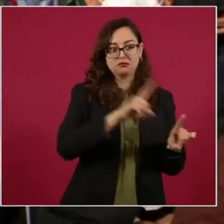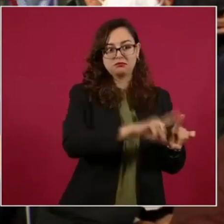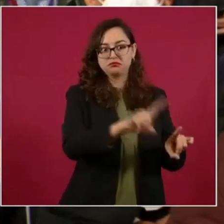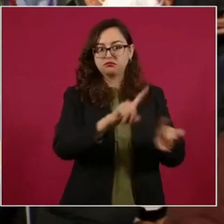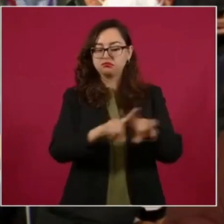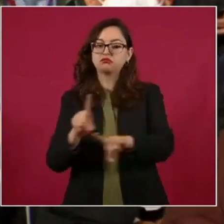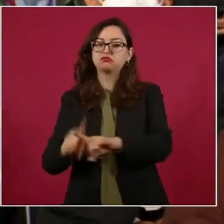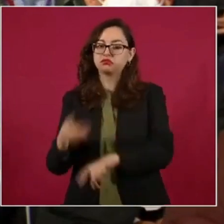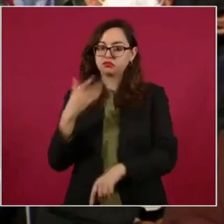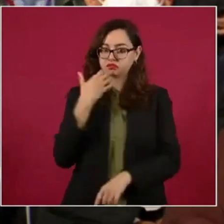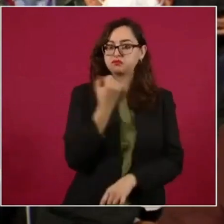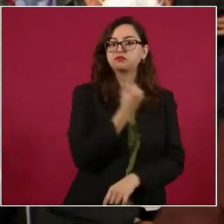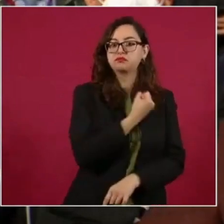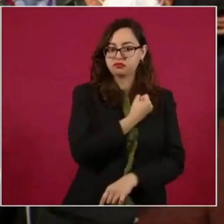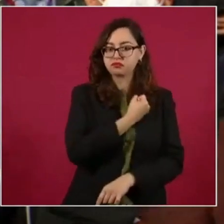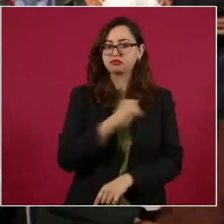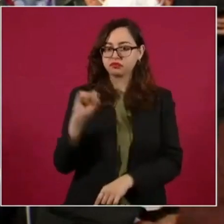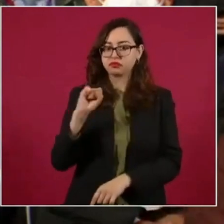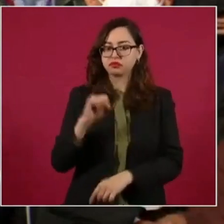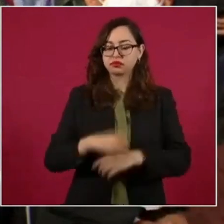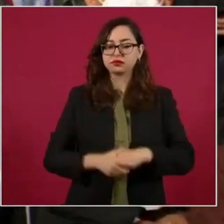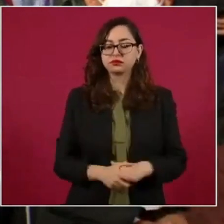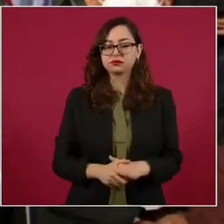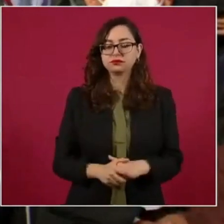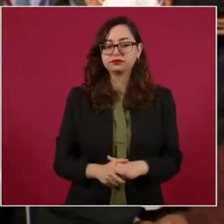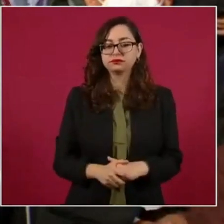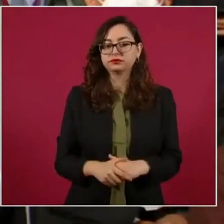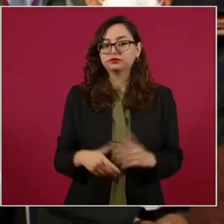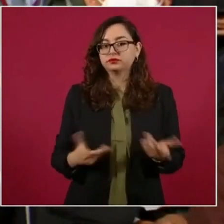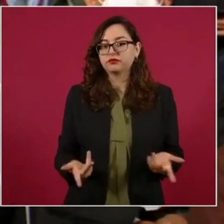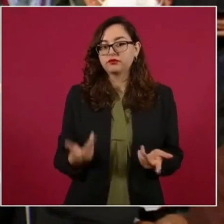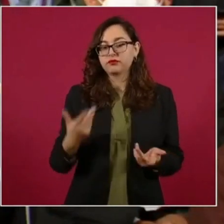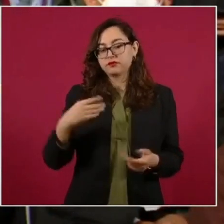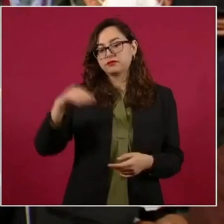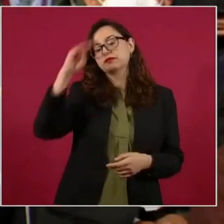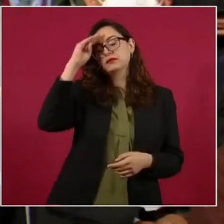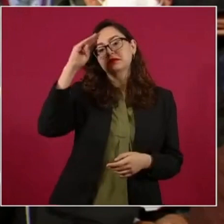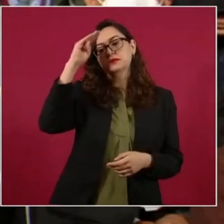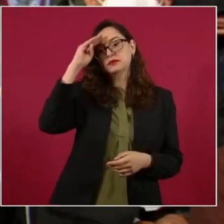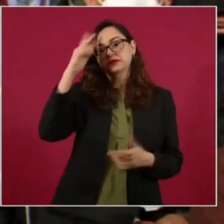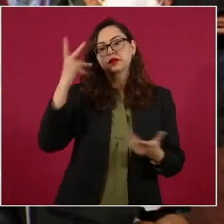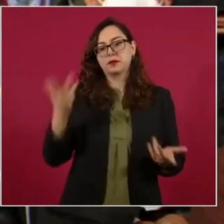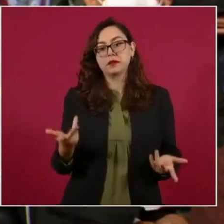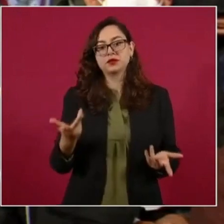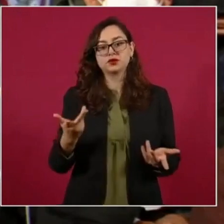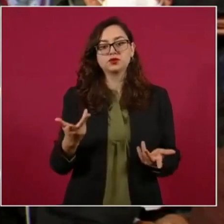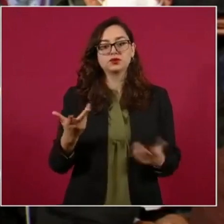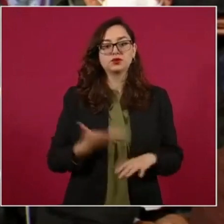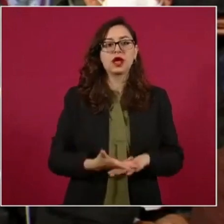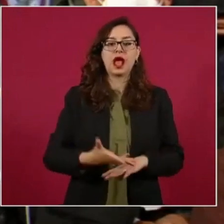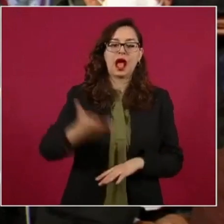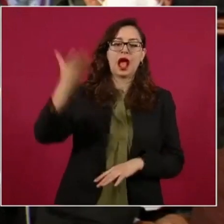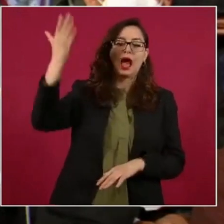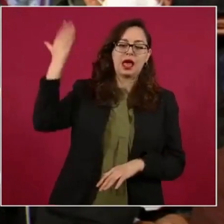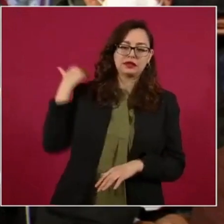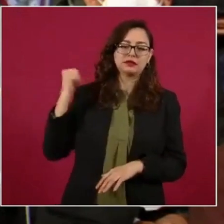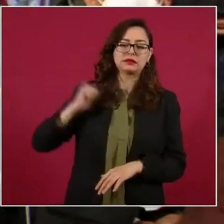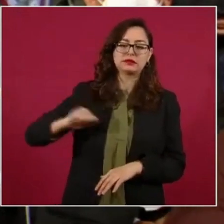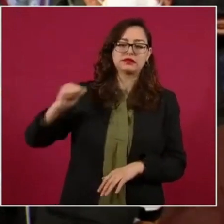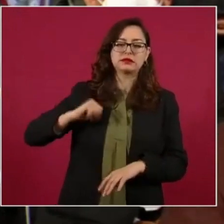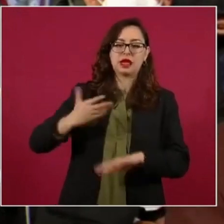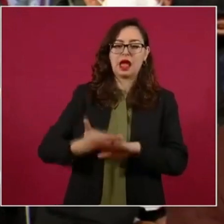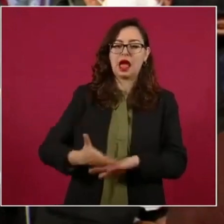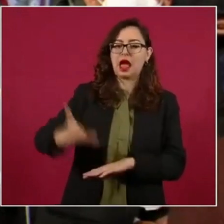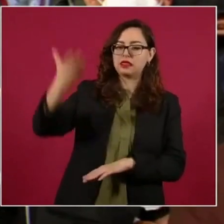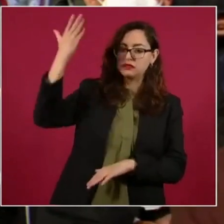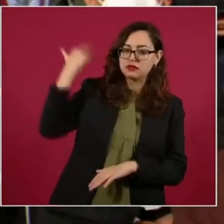algunos. En este marco sería importante retomar los requisitos que se pedían para este oficio. Anteriormente se les pedía